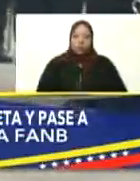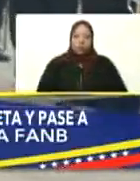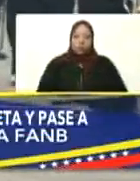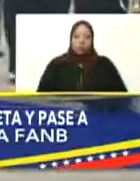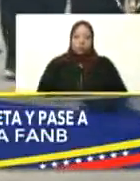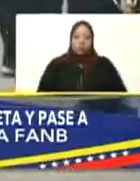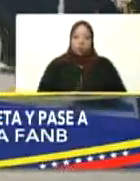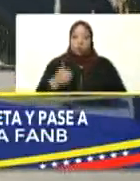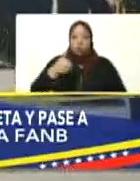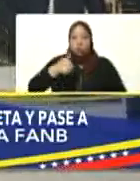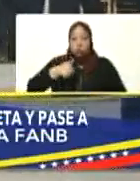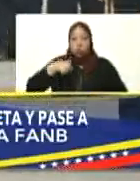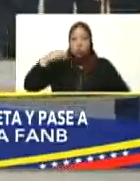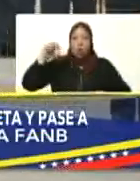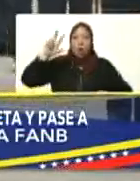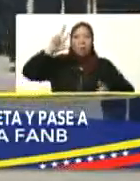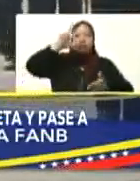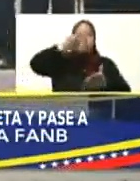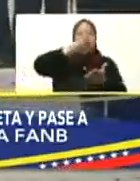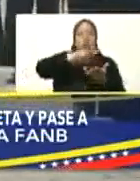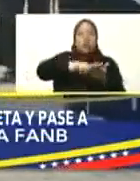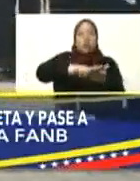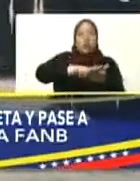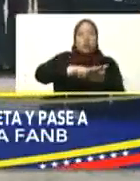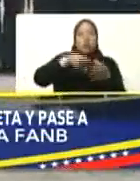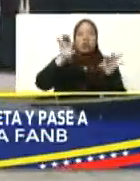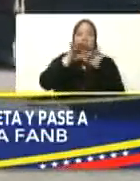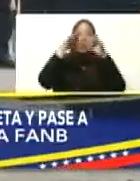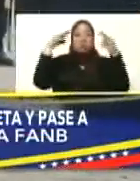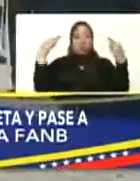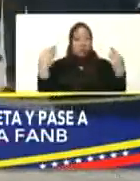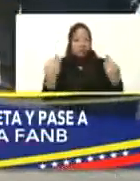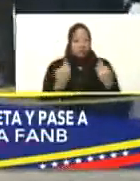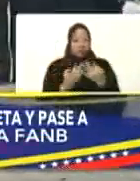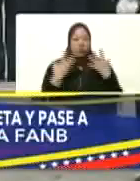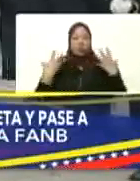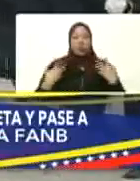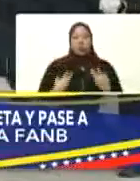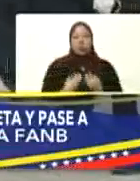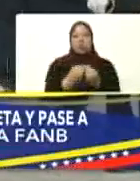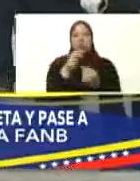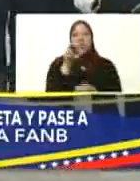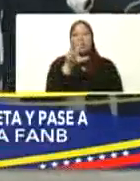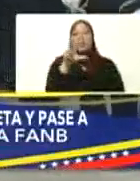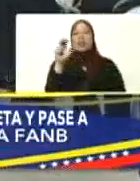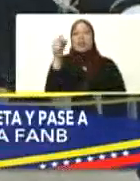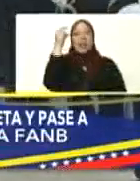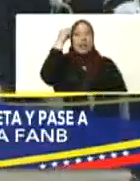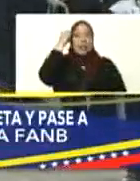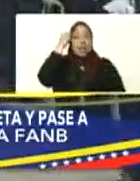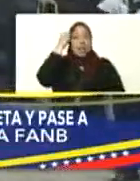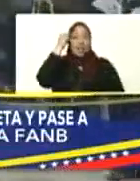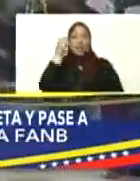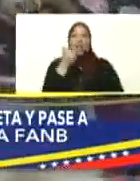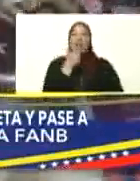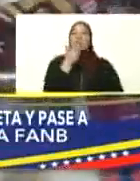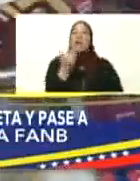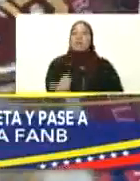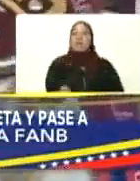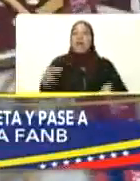ha aprobado para que vayan con su familia un permiso de 30 días, muchachos. Vayan a